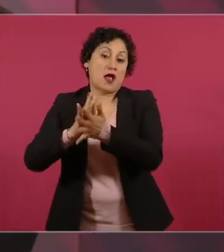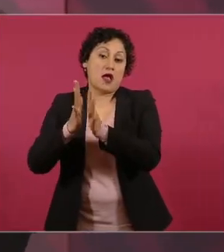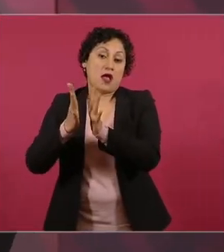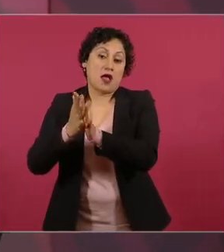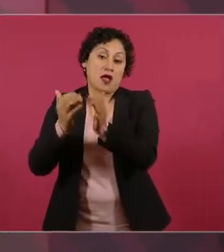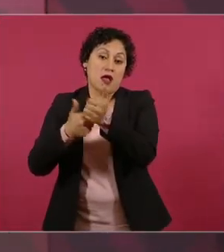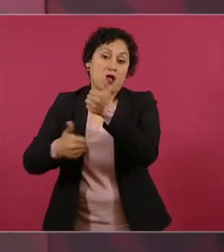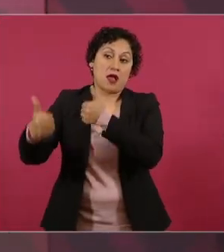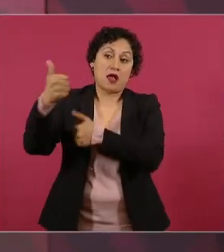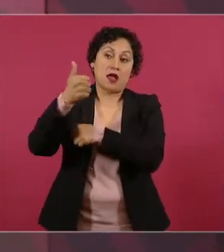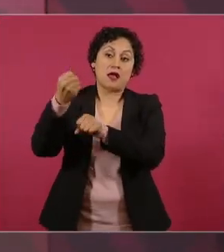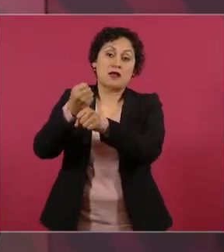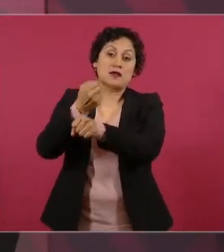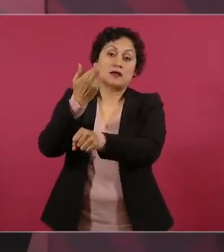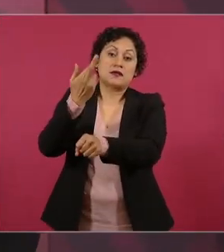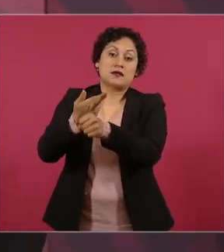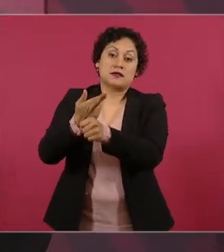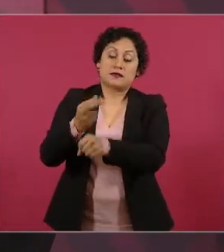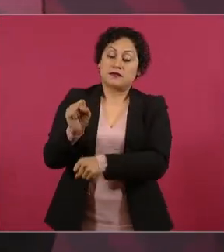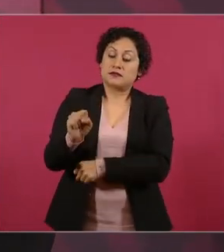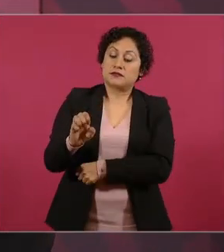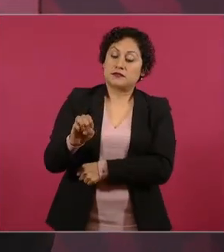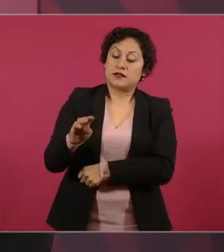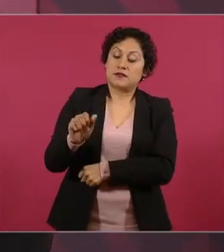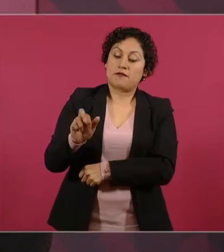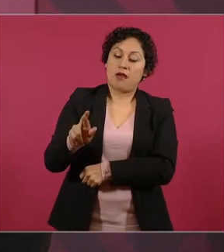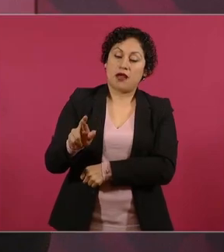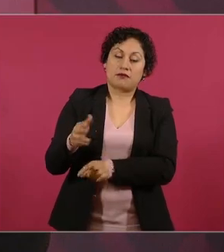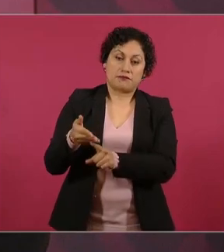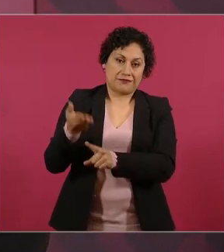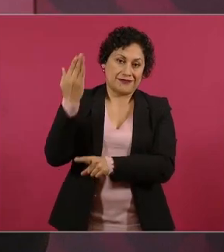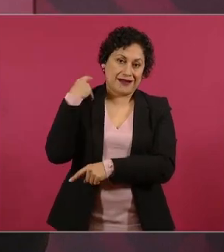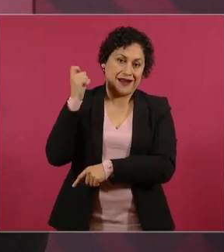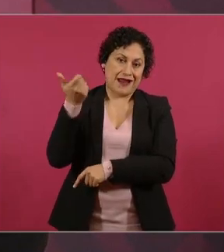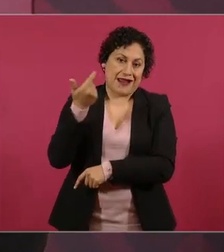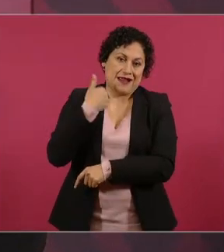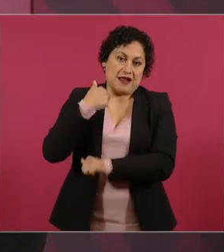la Secretaría de Marina de ese entonces.